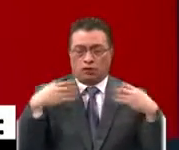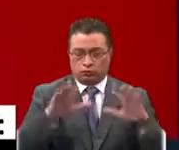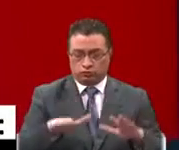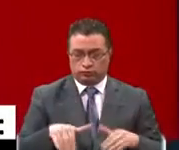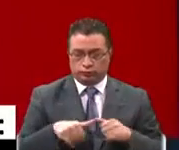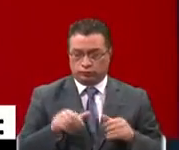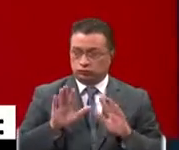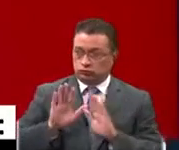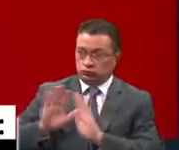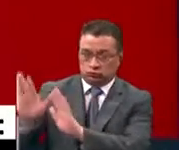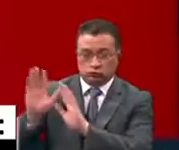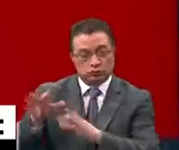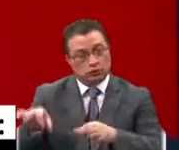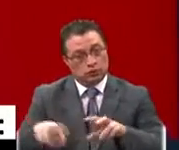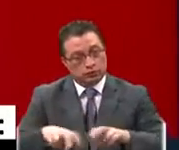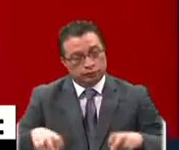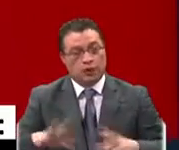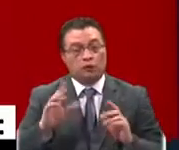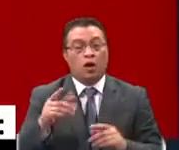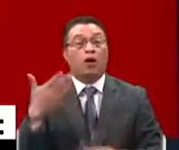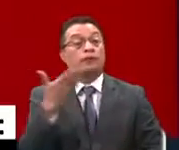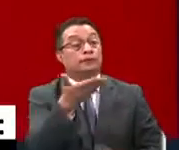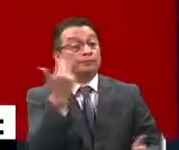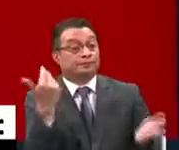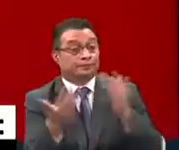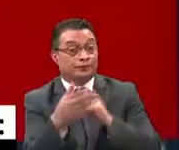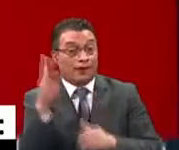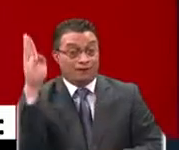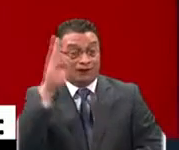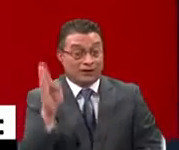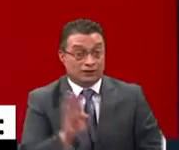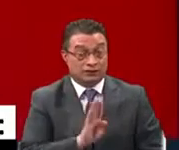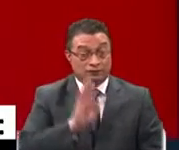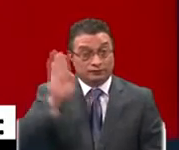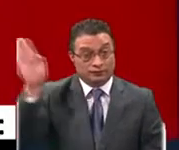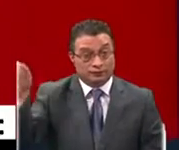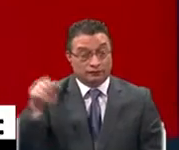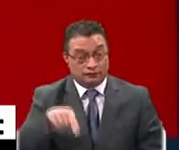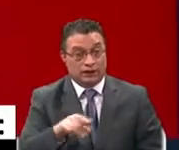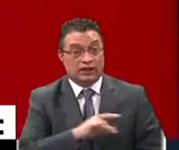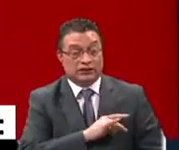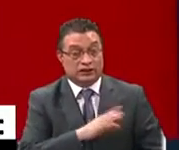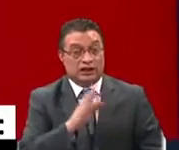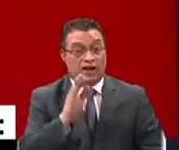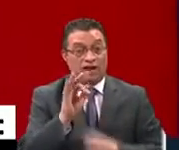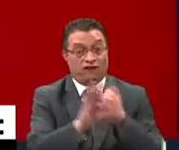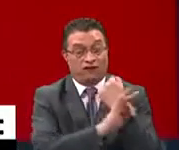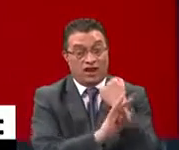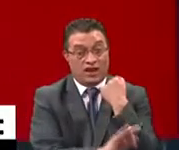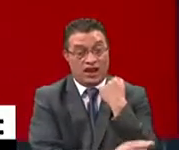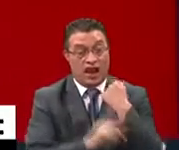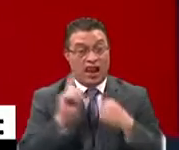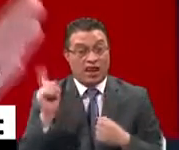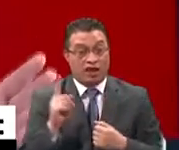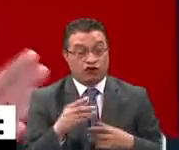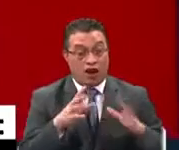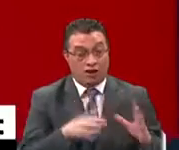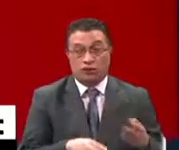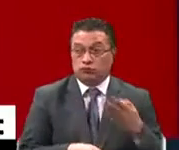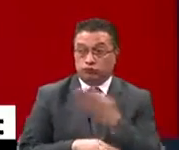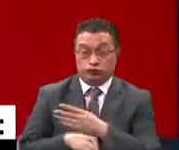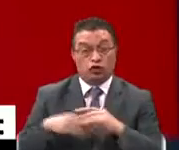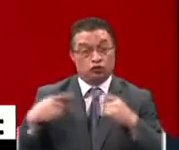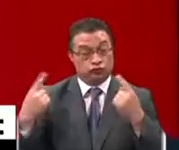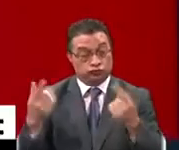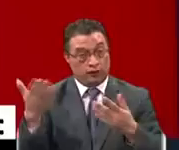hacer. Respecto a la convocatoria y del viaje que están haciendo el fiscal nacional y la fiscal Chong, entendemos que es una convocatoria amplia que